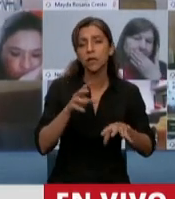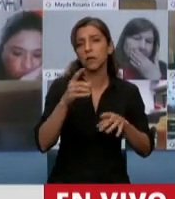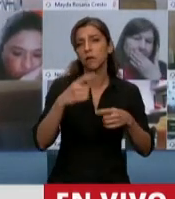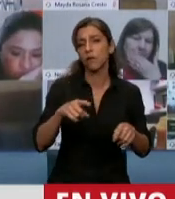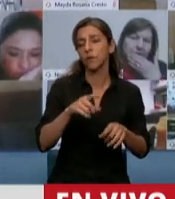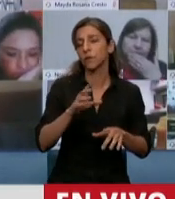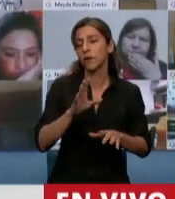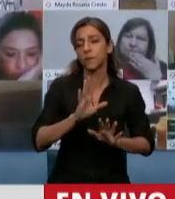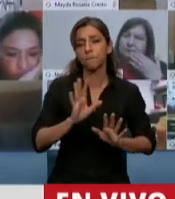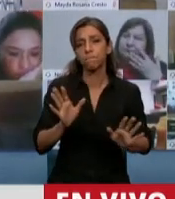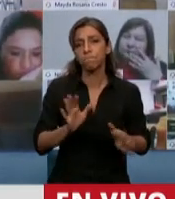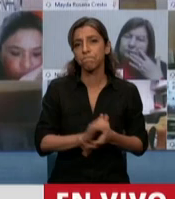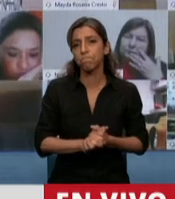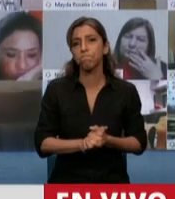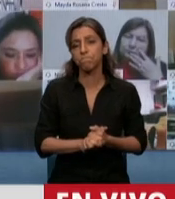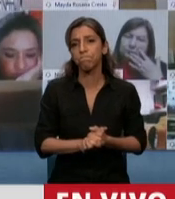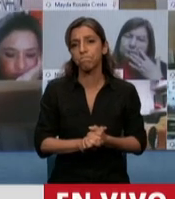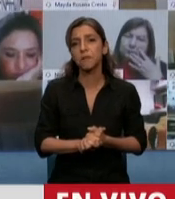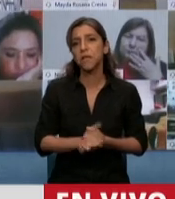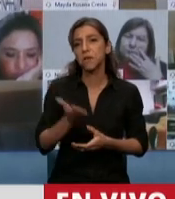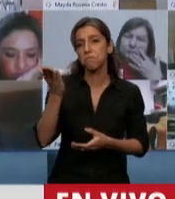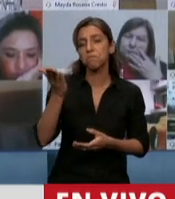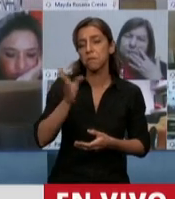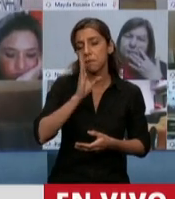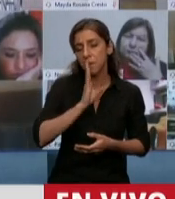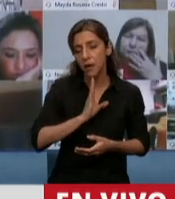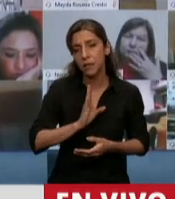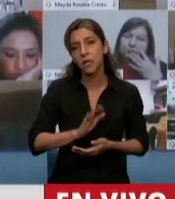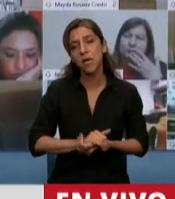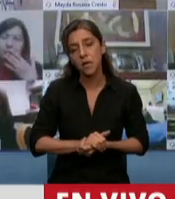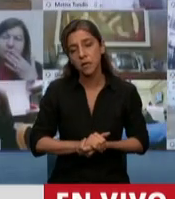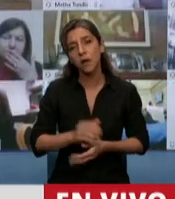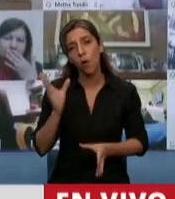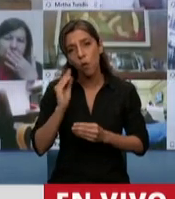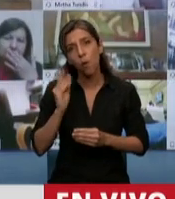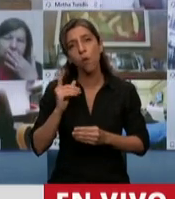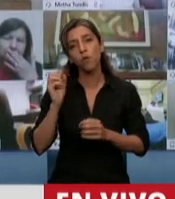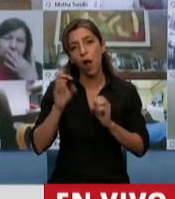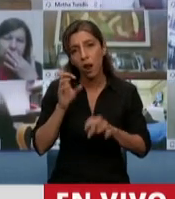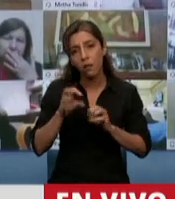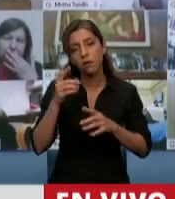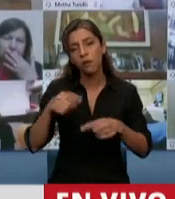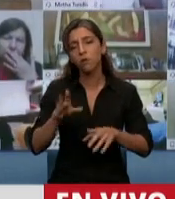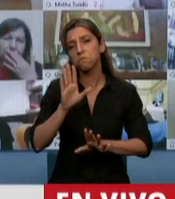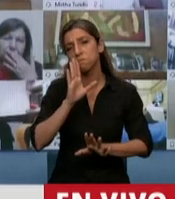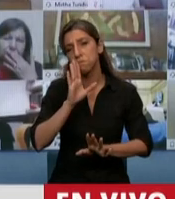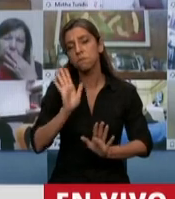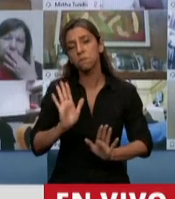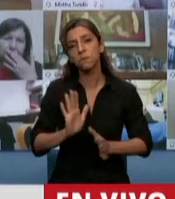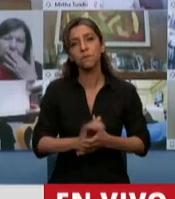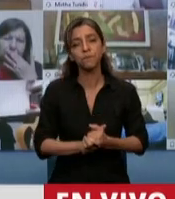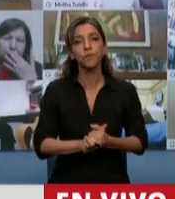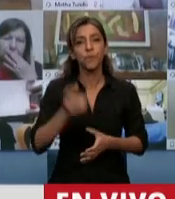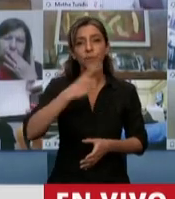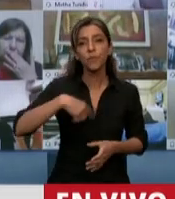tipo, con mucha paciencia, porque lo que a nosotros y nosotras realmente nos